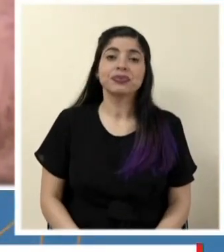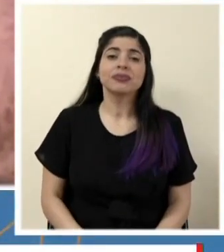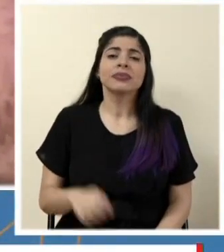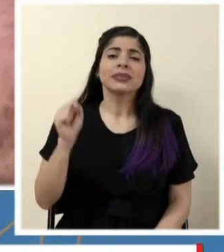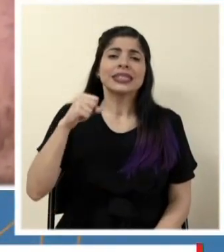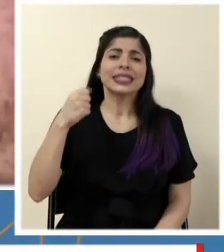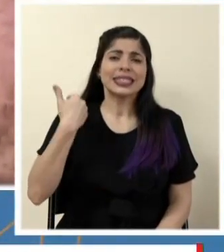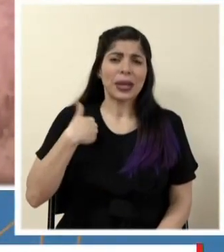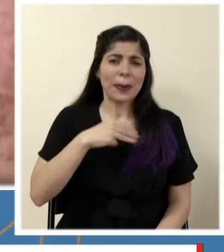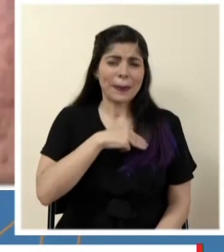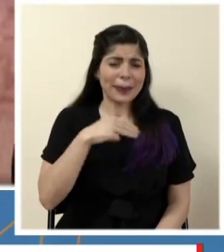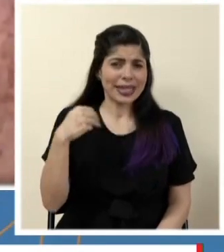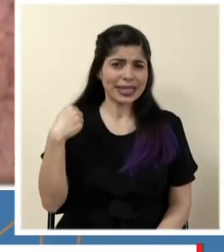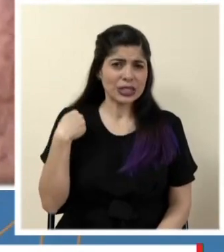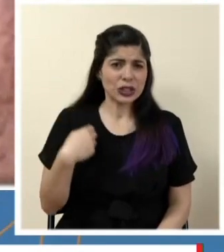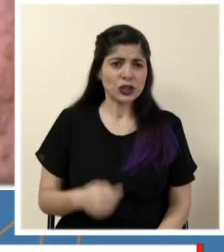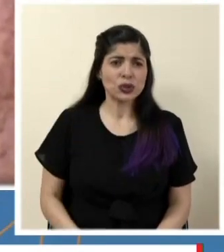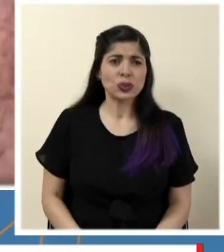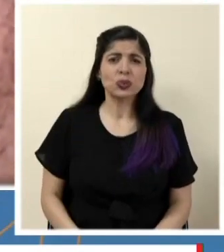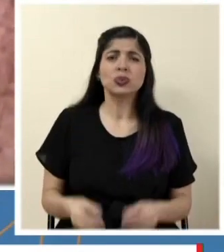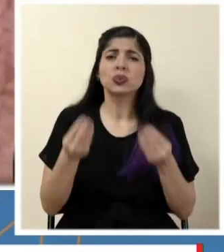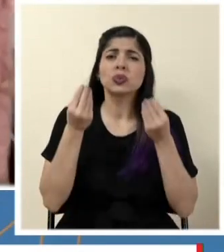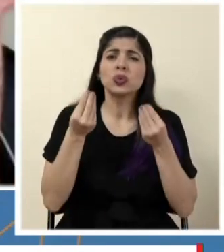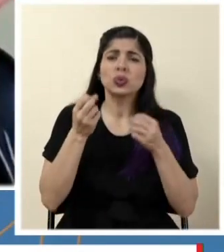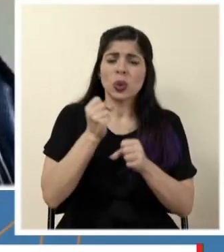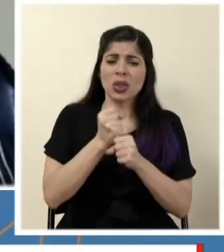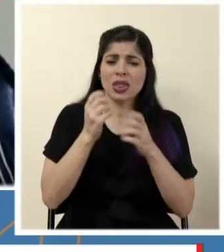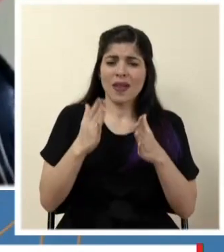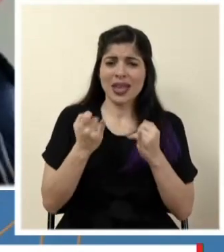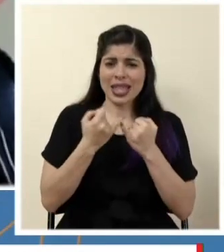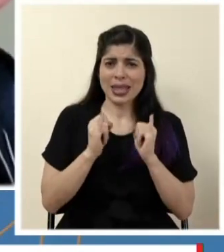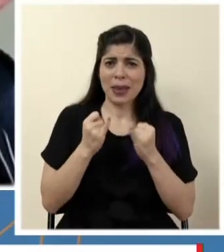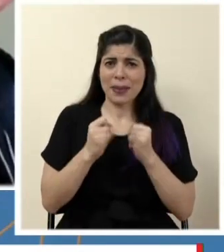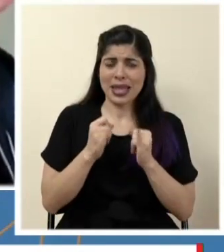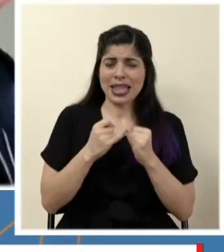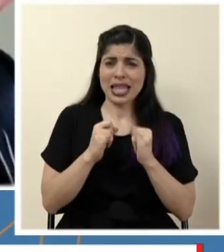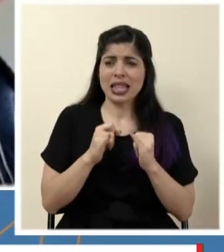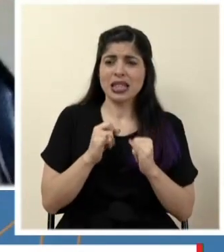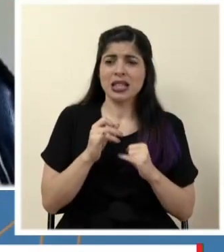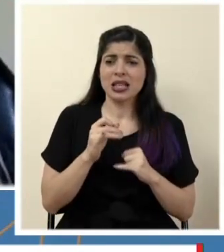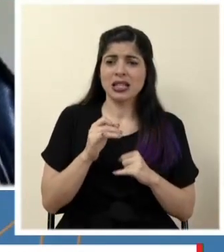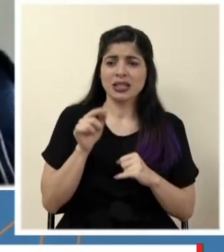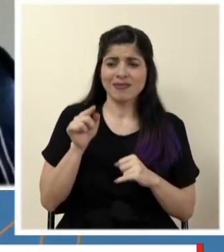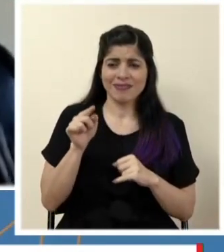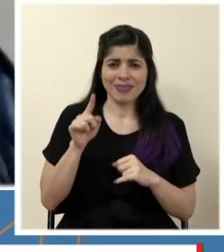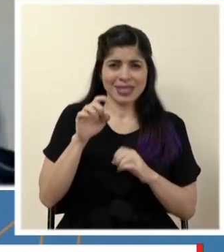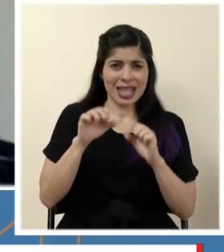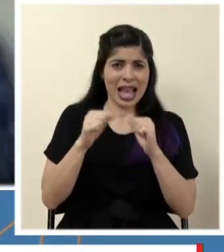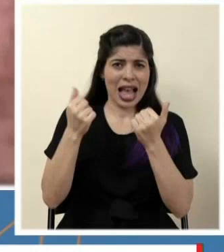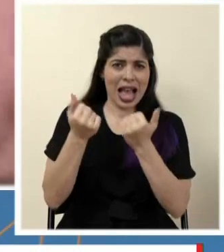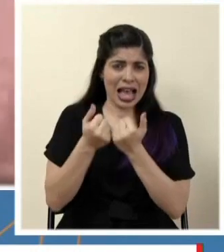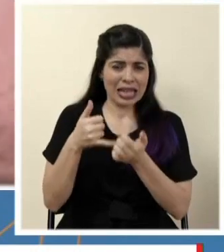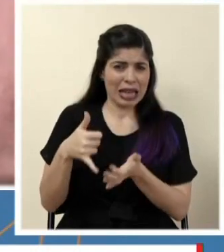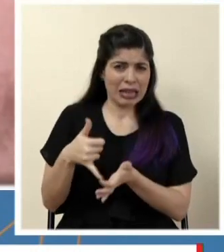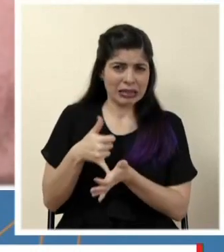Sí, señor ministro. Muchos trabajadores independientes, justamente hablando de este sector particularmente